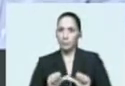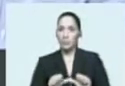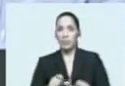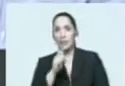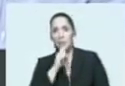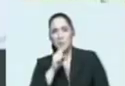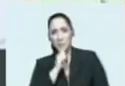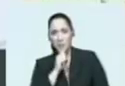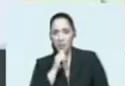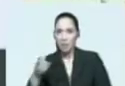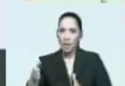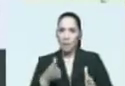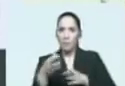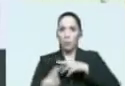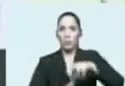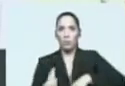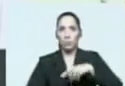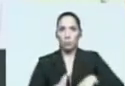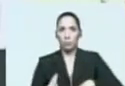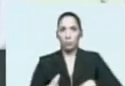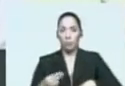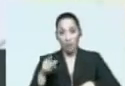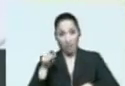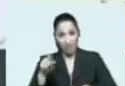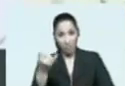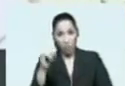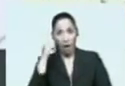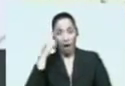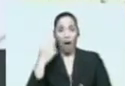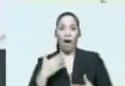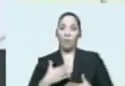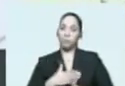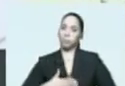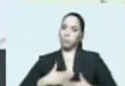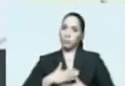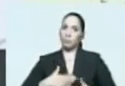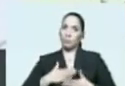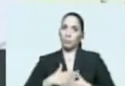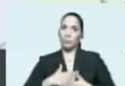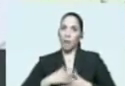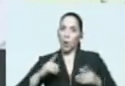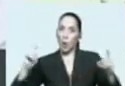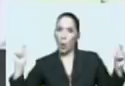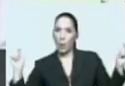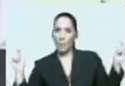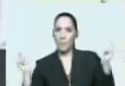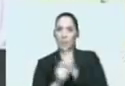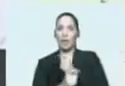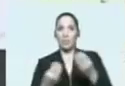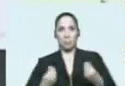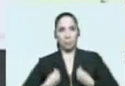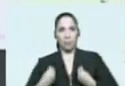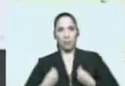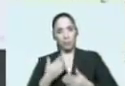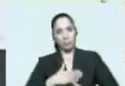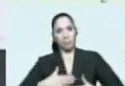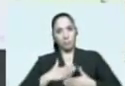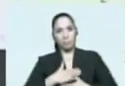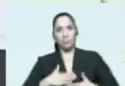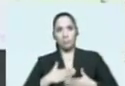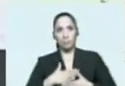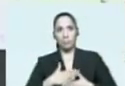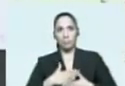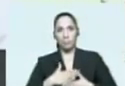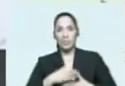de la revolución que a su vez tienen grandes gratificaciones cuando se convierte en más vida digna para quienes históricamente le fue